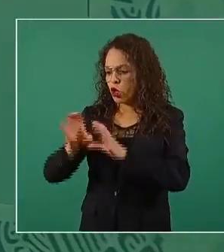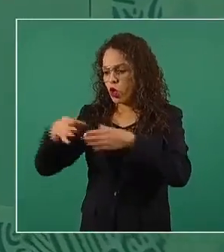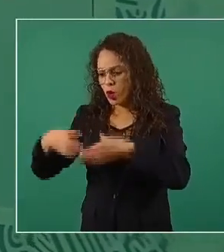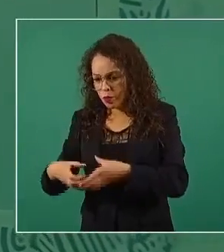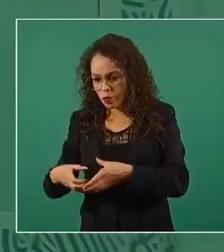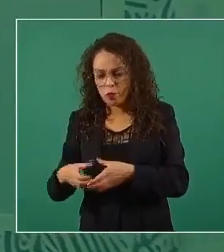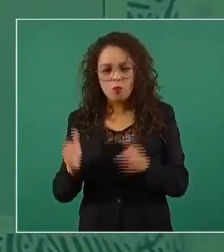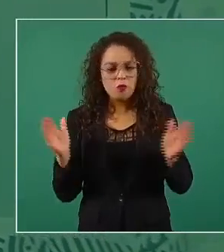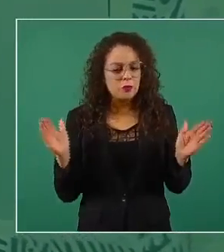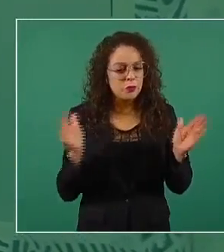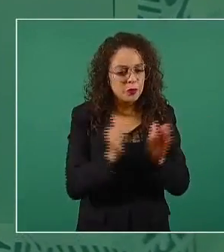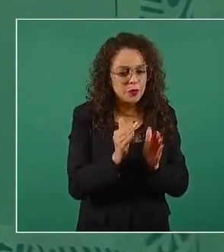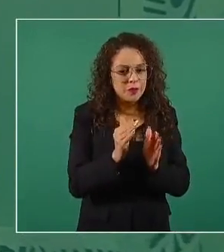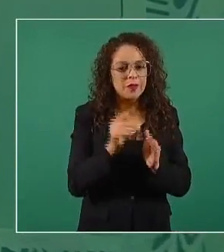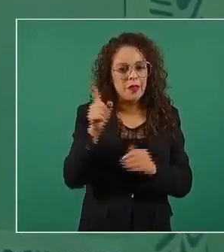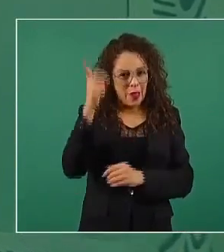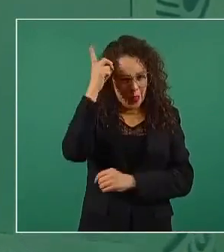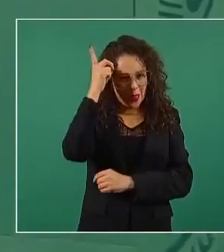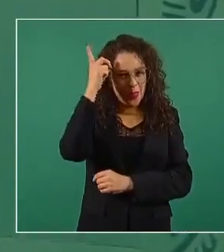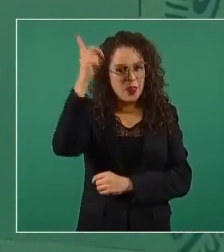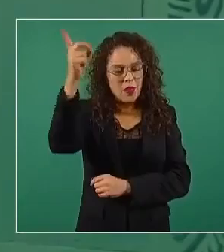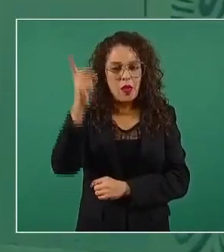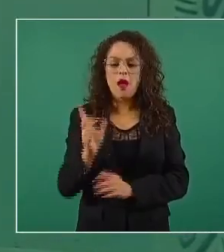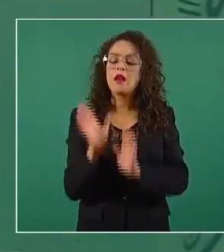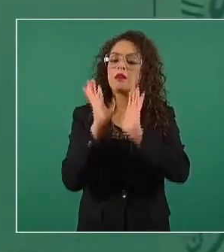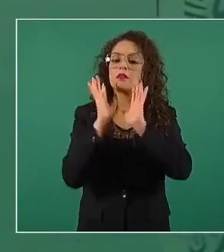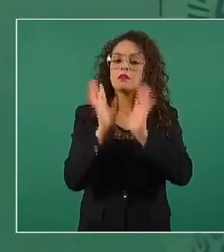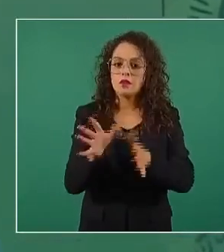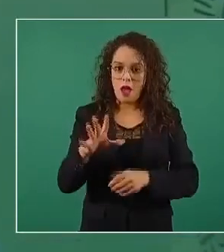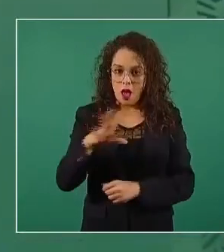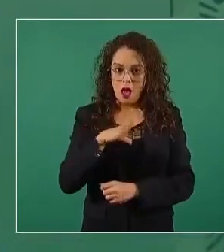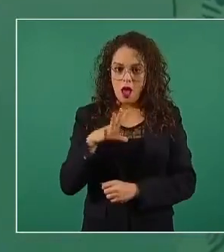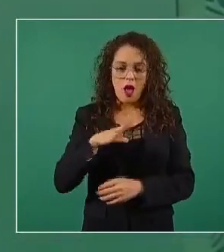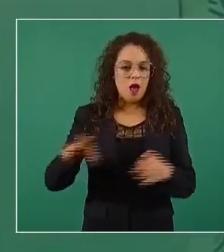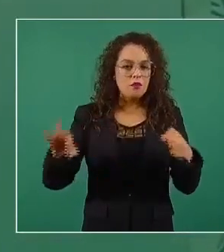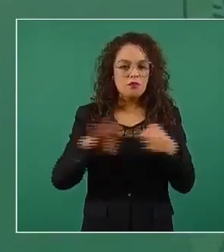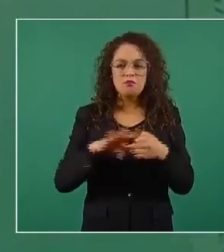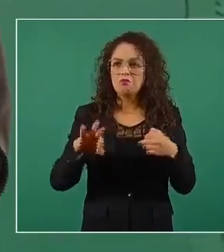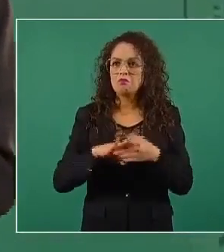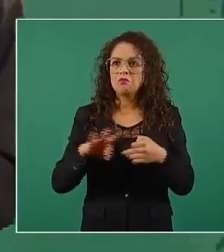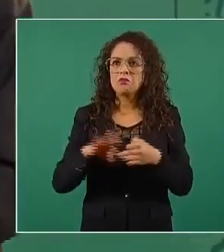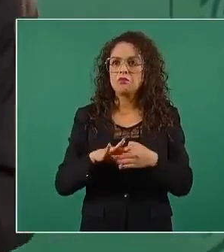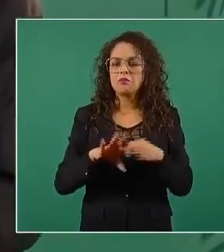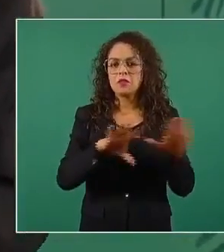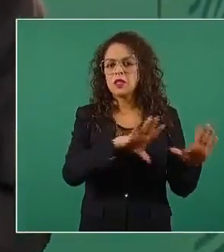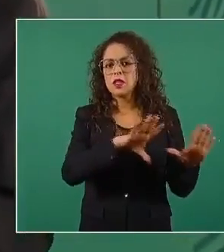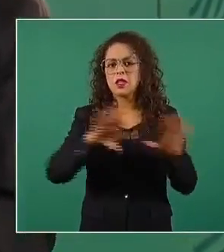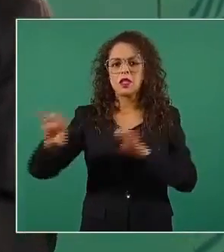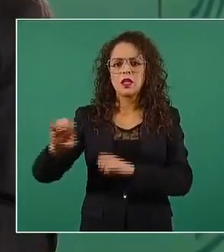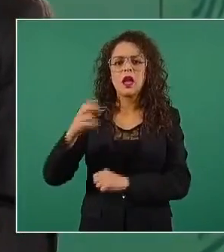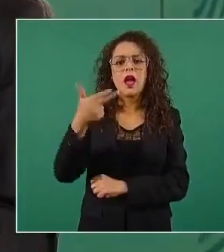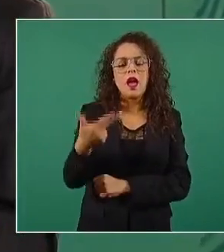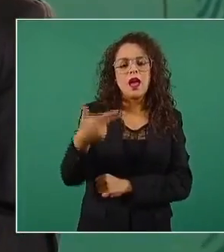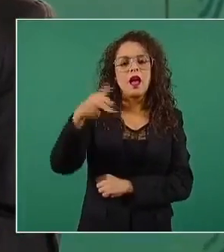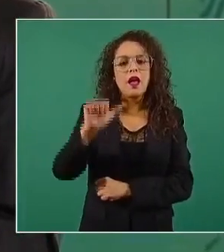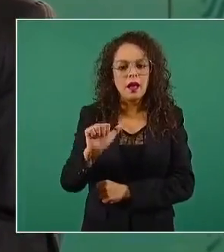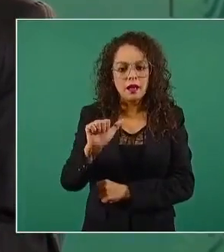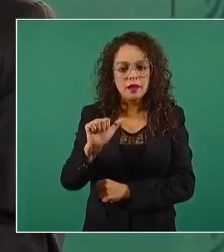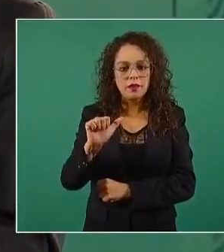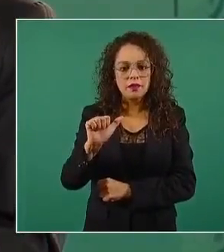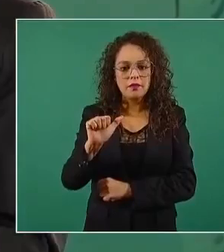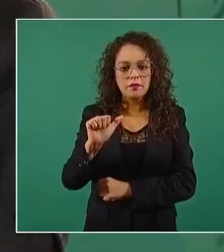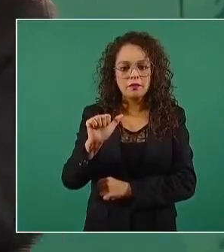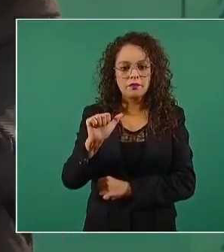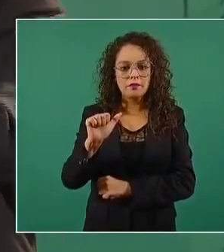pequeños propietarios. Ya se tienen los terrenos, en promedio 500 hectáreas por parque